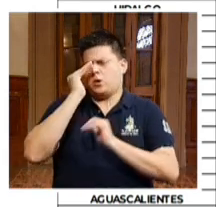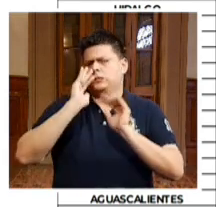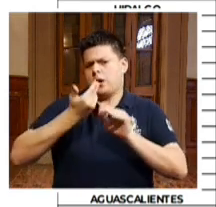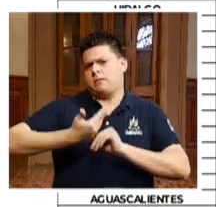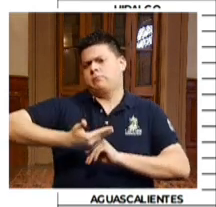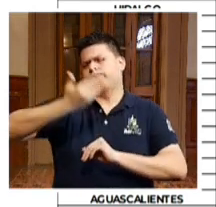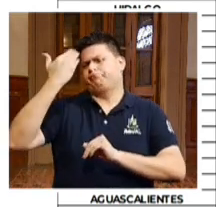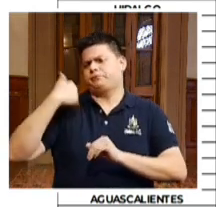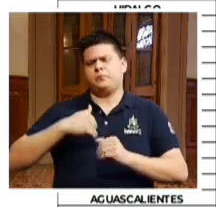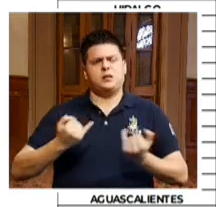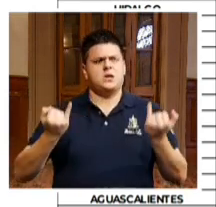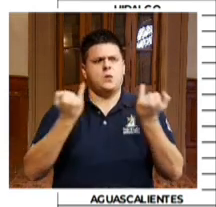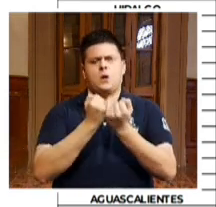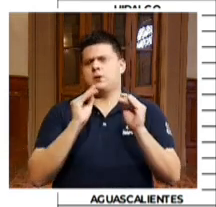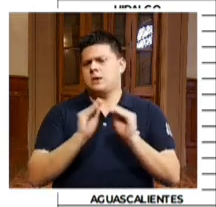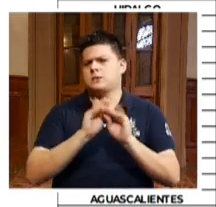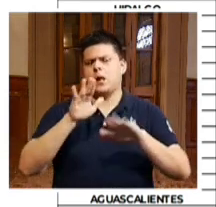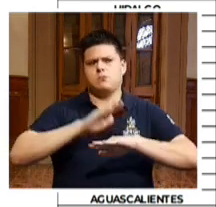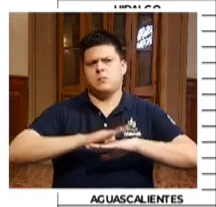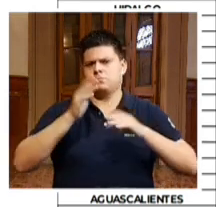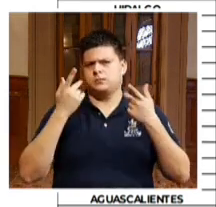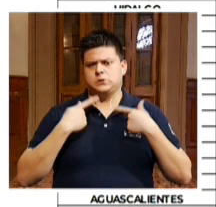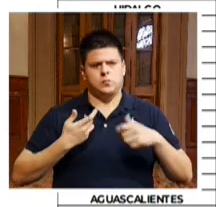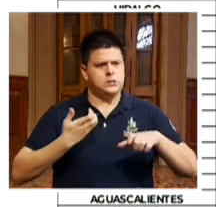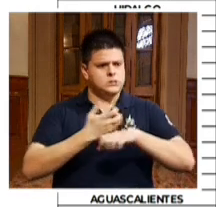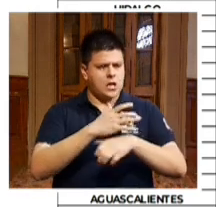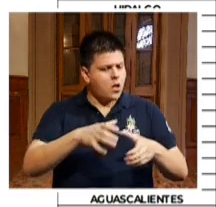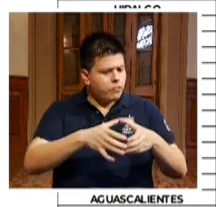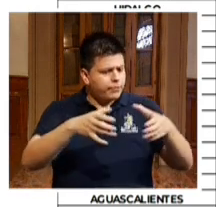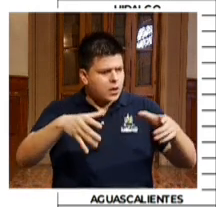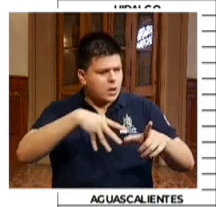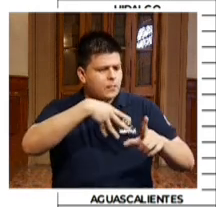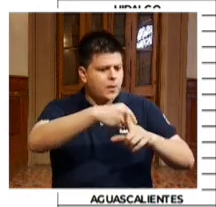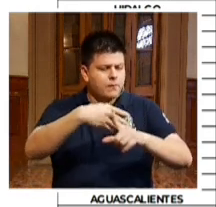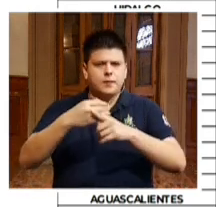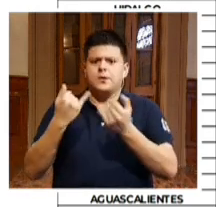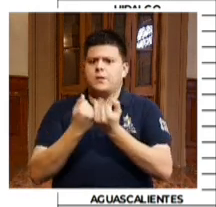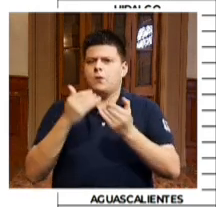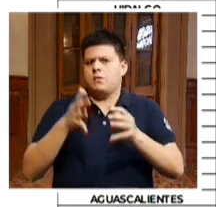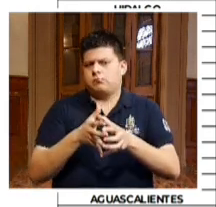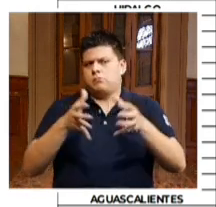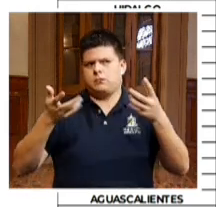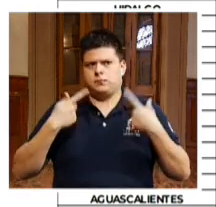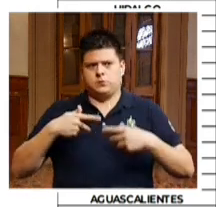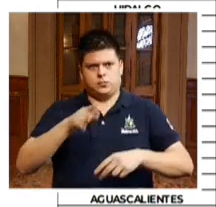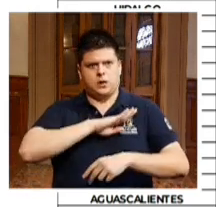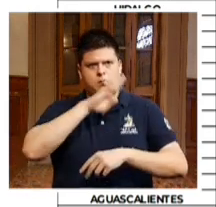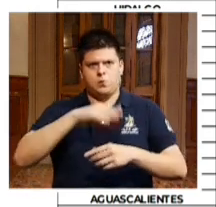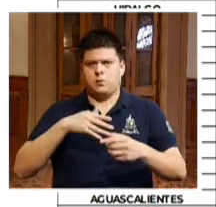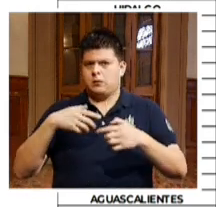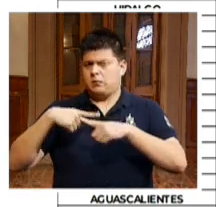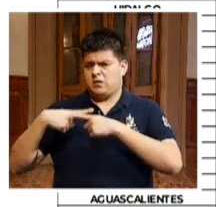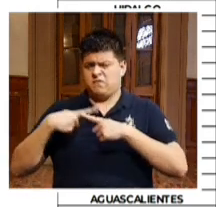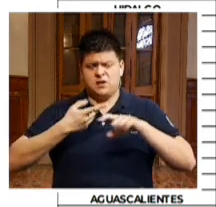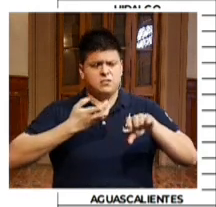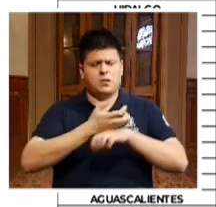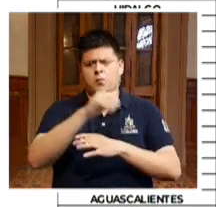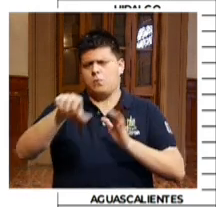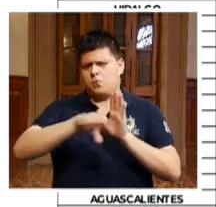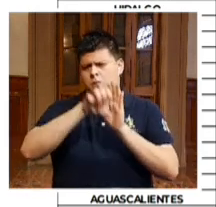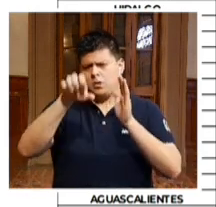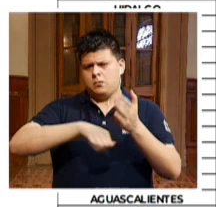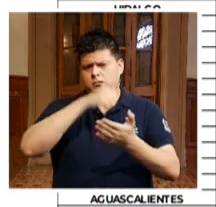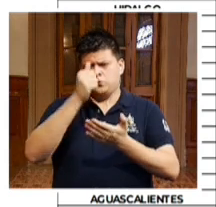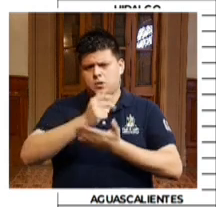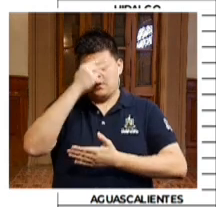obviamente impacta en el número de funciones que también están concentrados en algunos estados de la República, como Ciudad de México, Estado